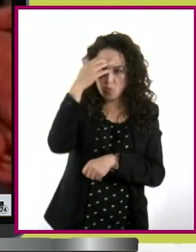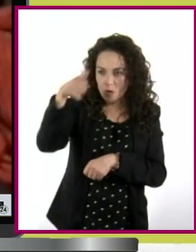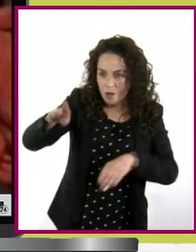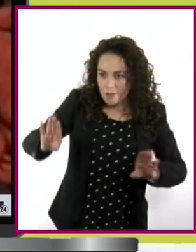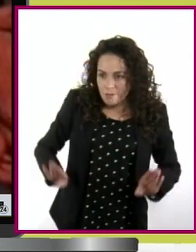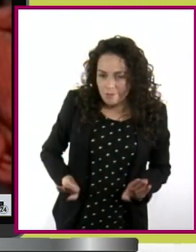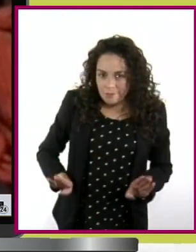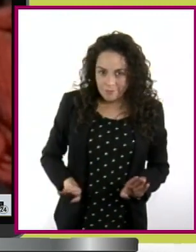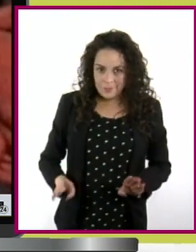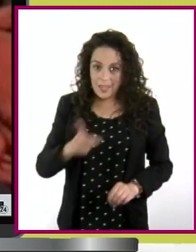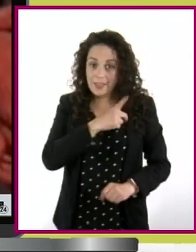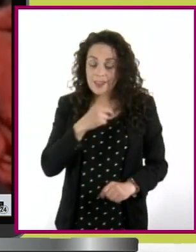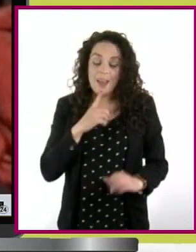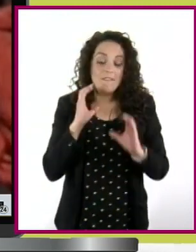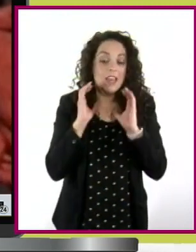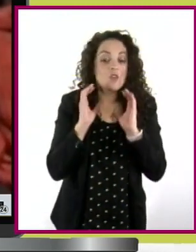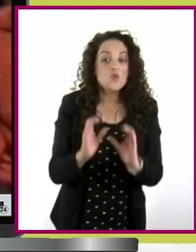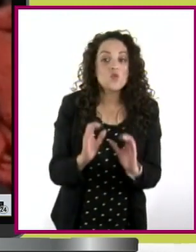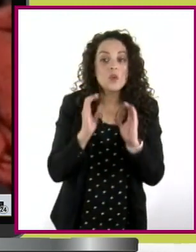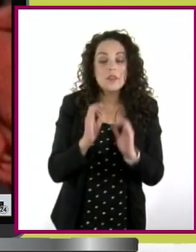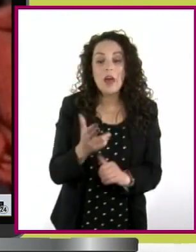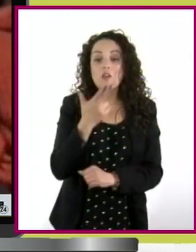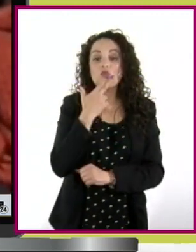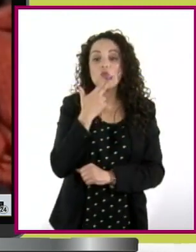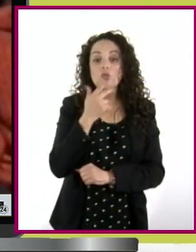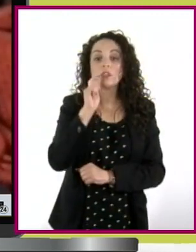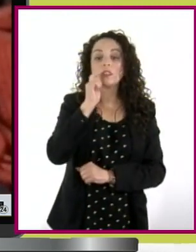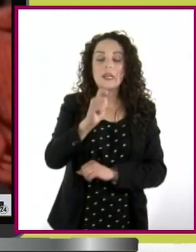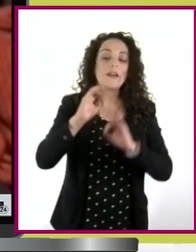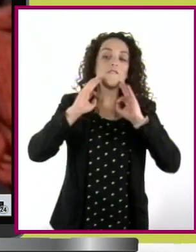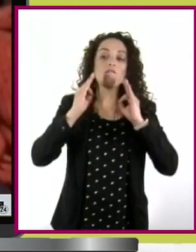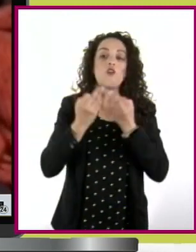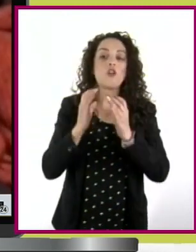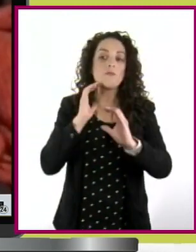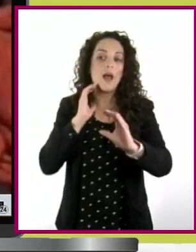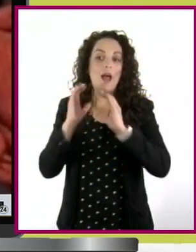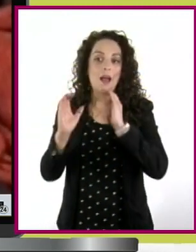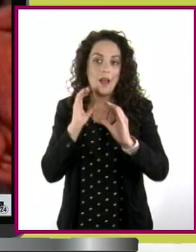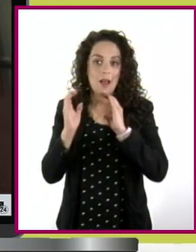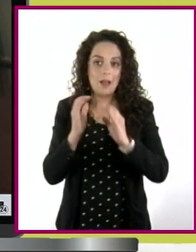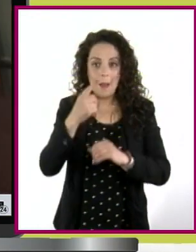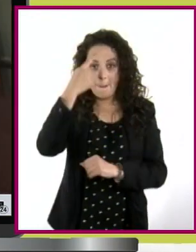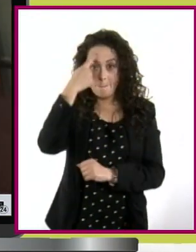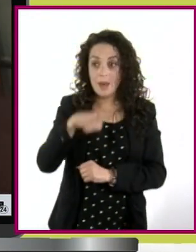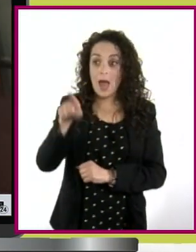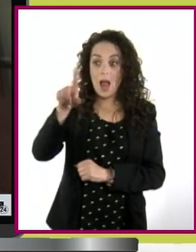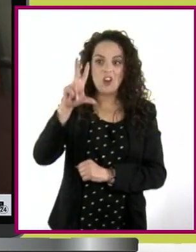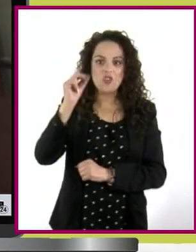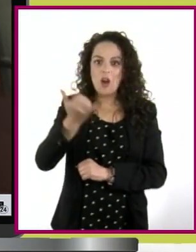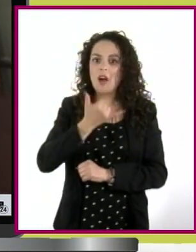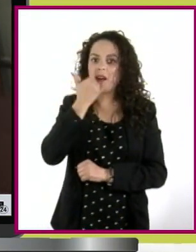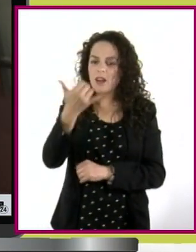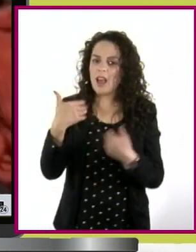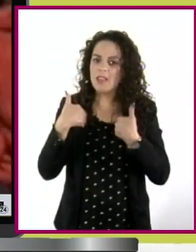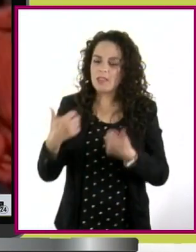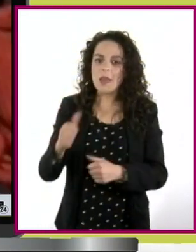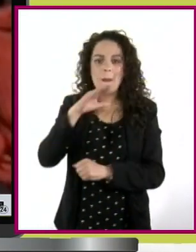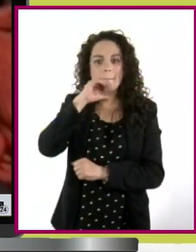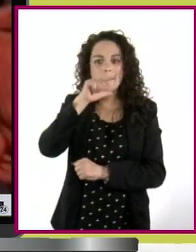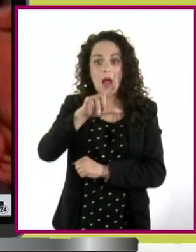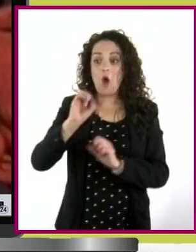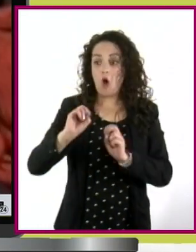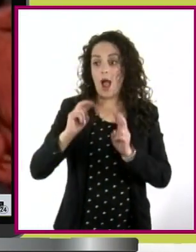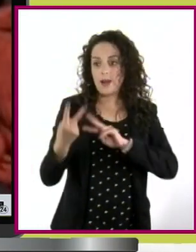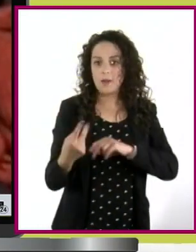con mucha precaución los términos de la comunicación para que no nos entiendan mal y para que nosotros no entendamos